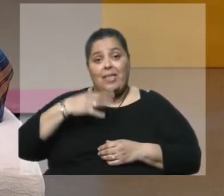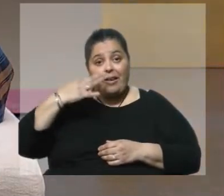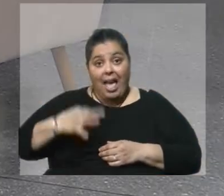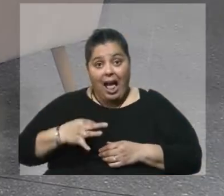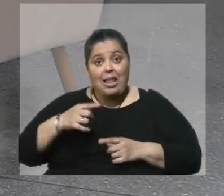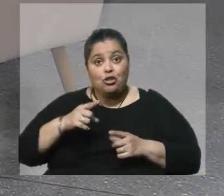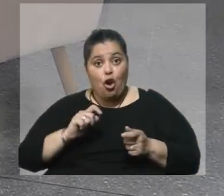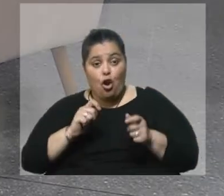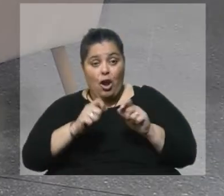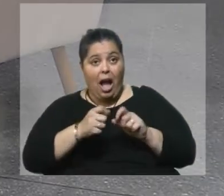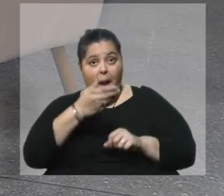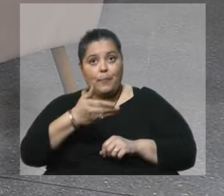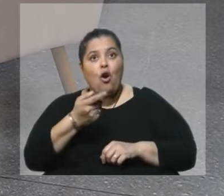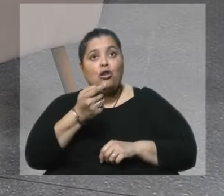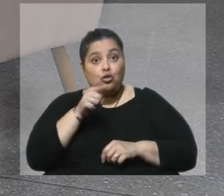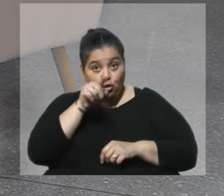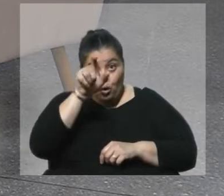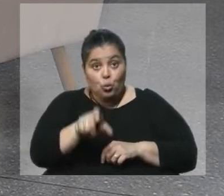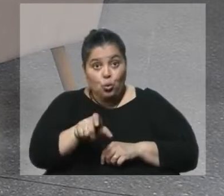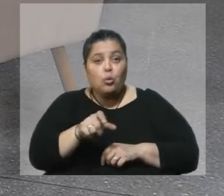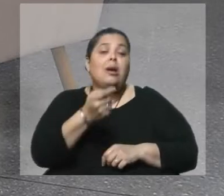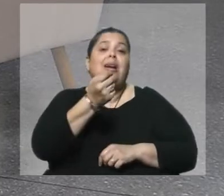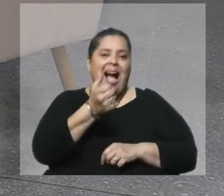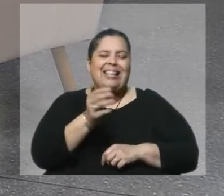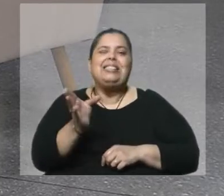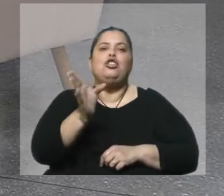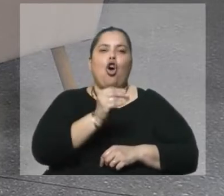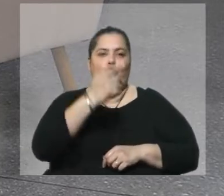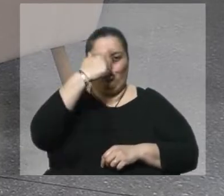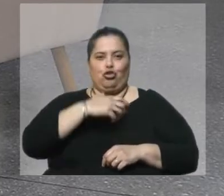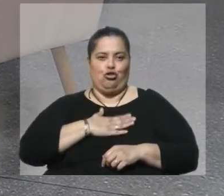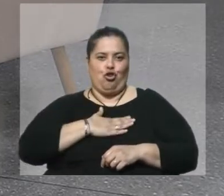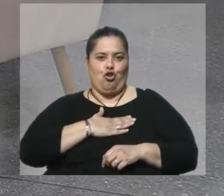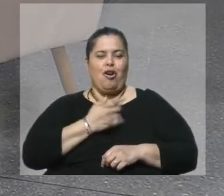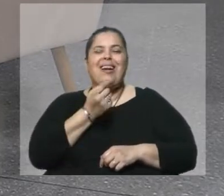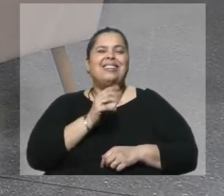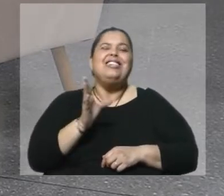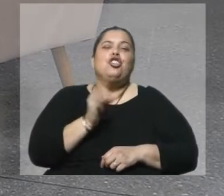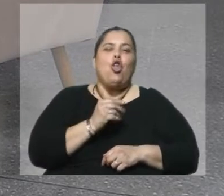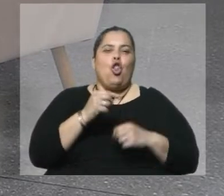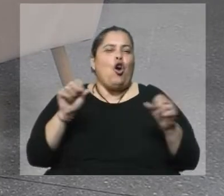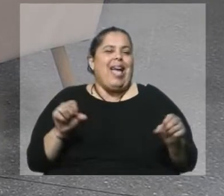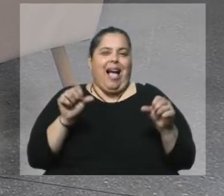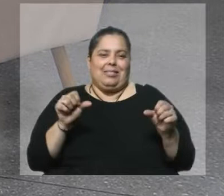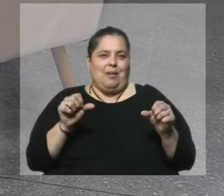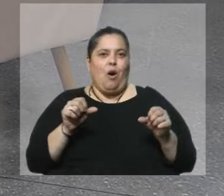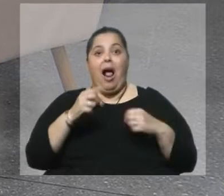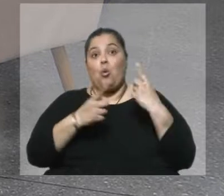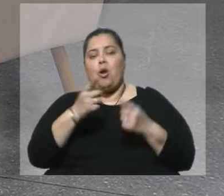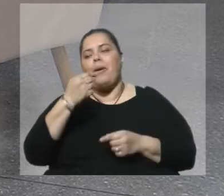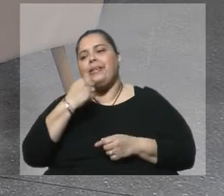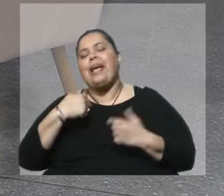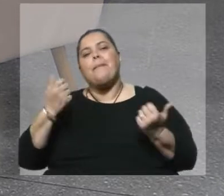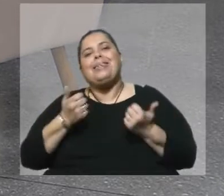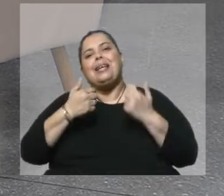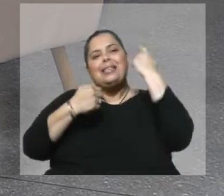¿Sos tú? Y casi todo soy yo. Casi todo lo que uno hace es uno. Por más que lo interprete, a mí gente me viene a pedir retratos o